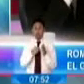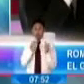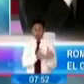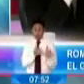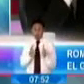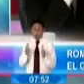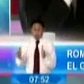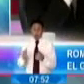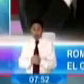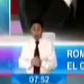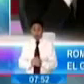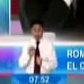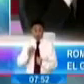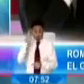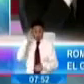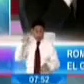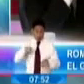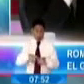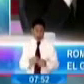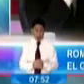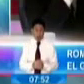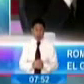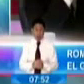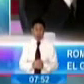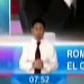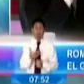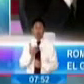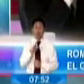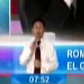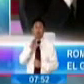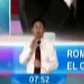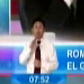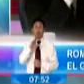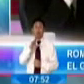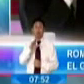rangos, entonces la tasa de interés